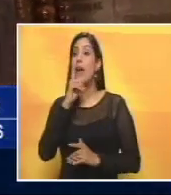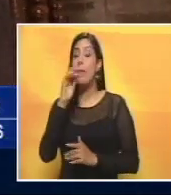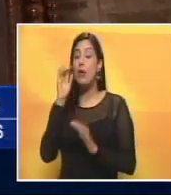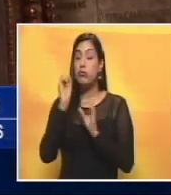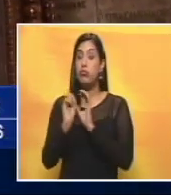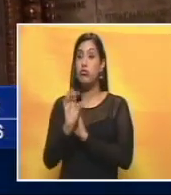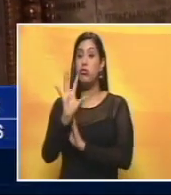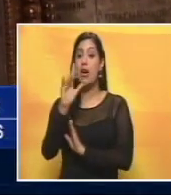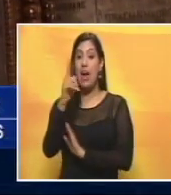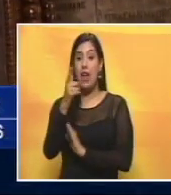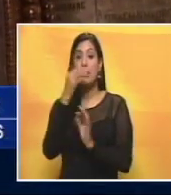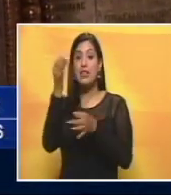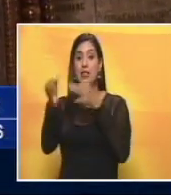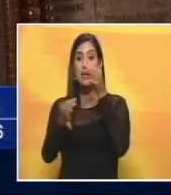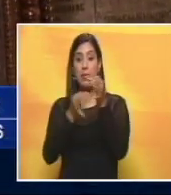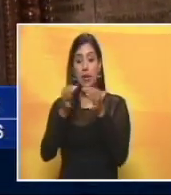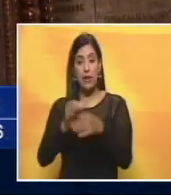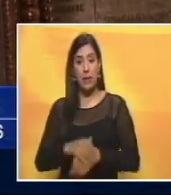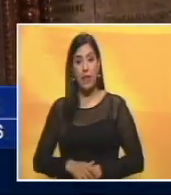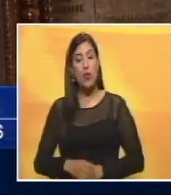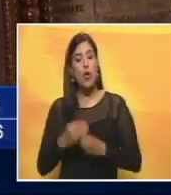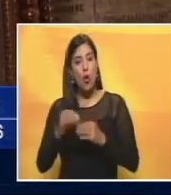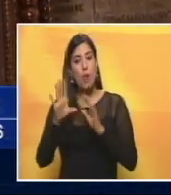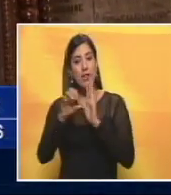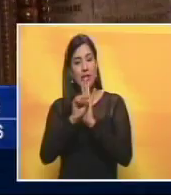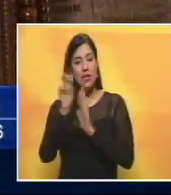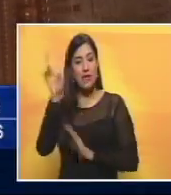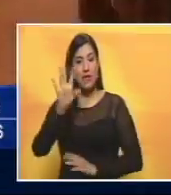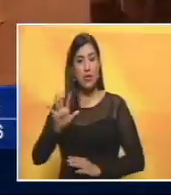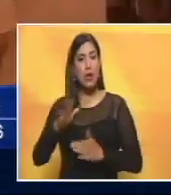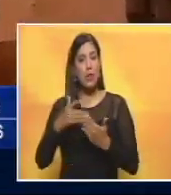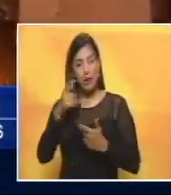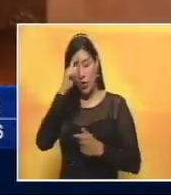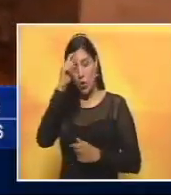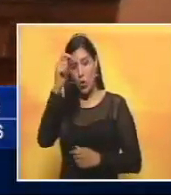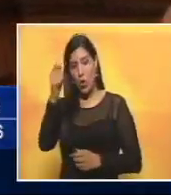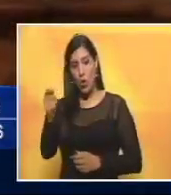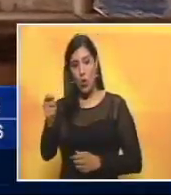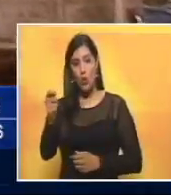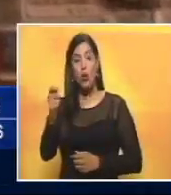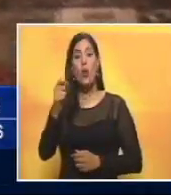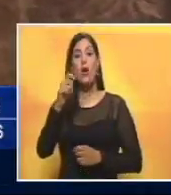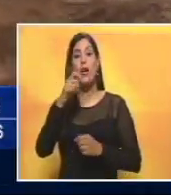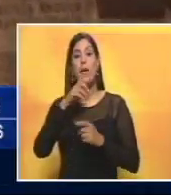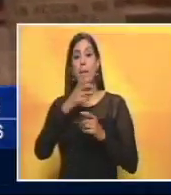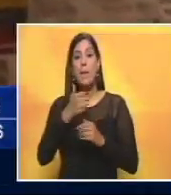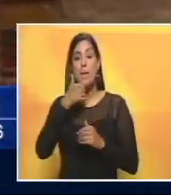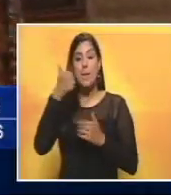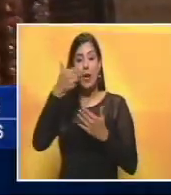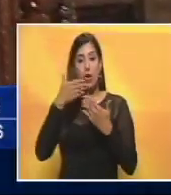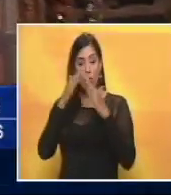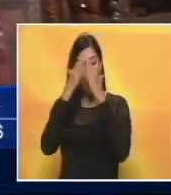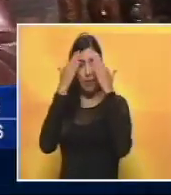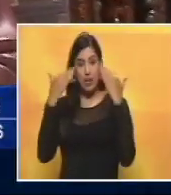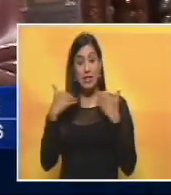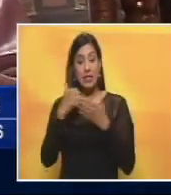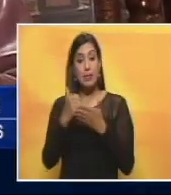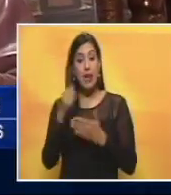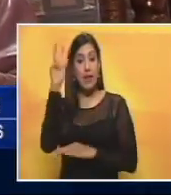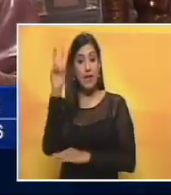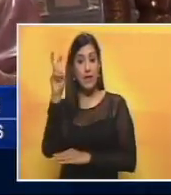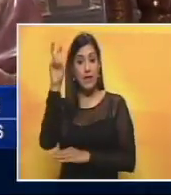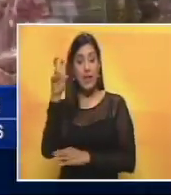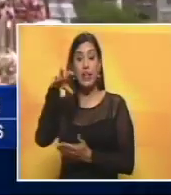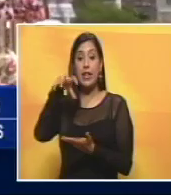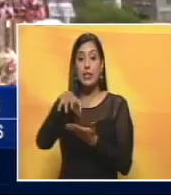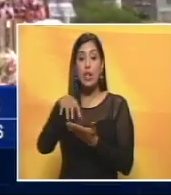su aparición y su declaración canónica como patrona de Venezuela para venerar la advocación mariana. Se espera que este